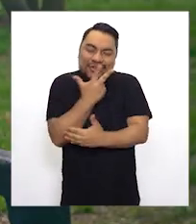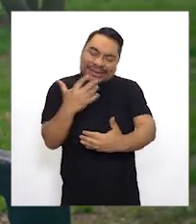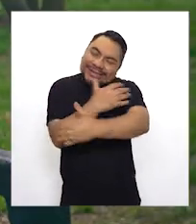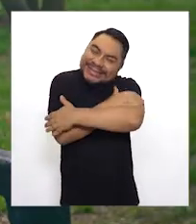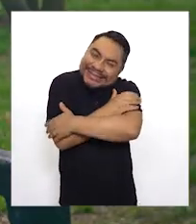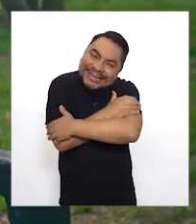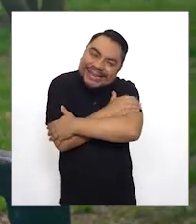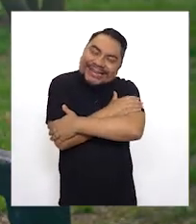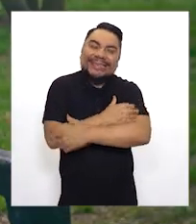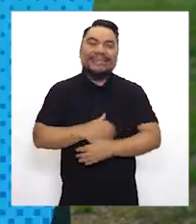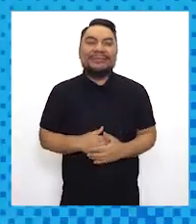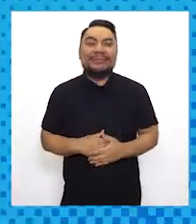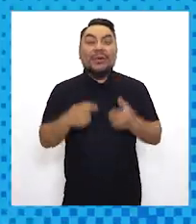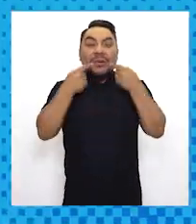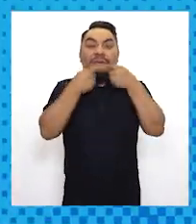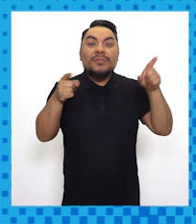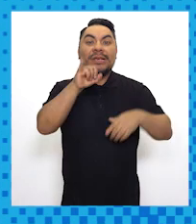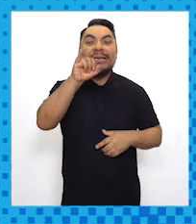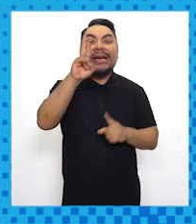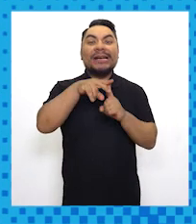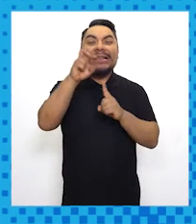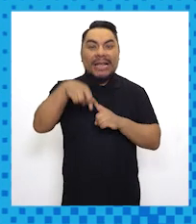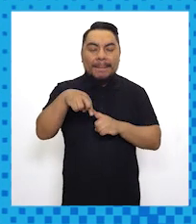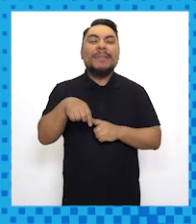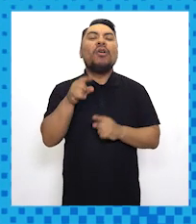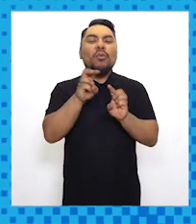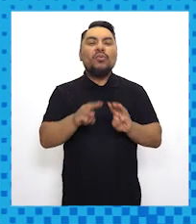nos apachurramos los tres! Un mensaje del